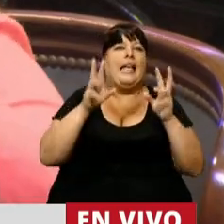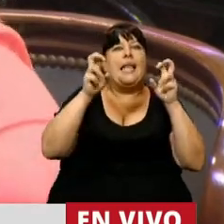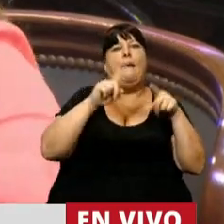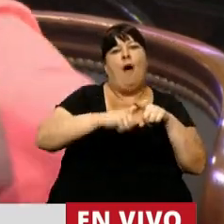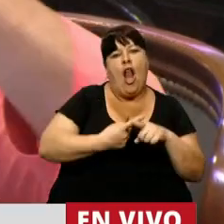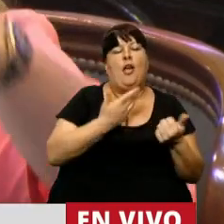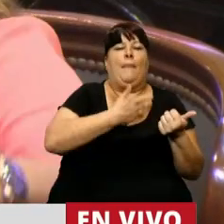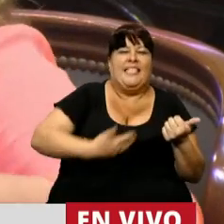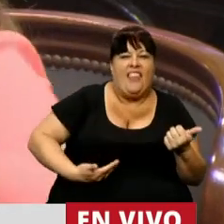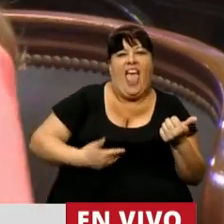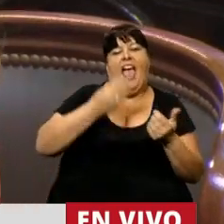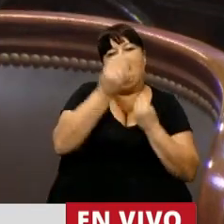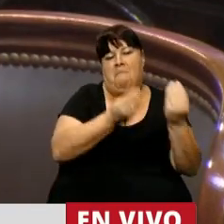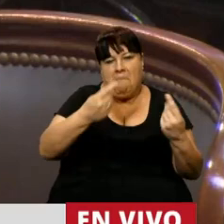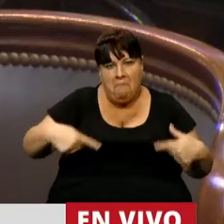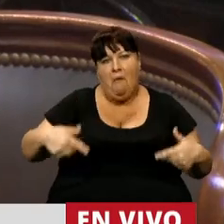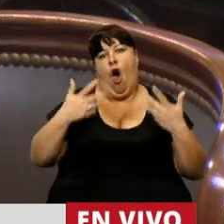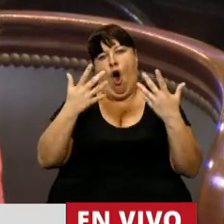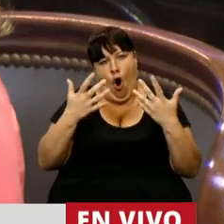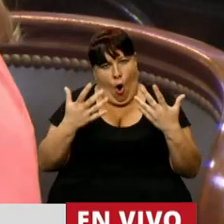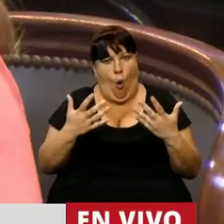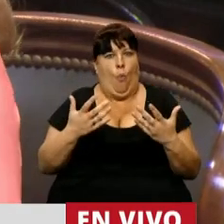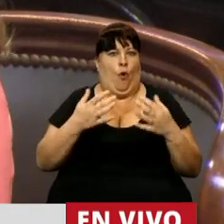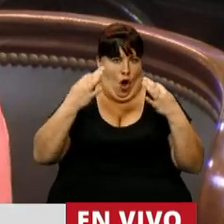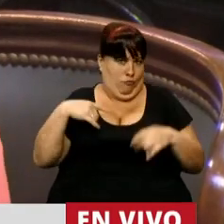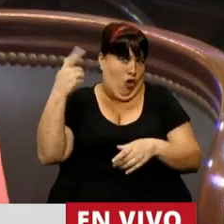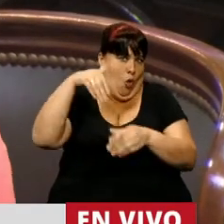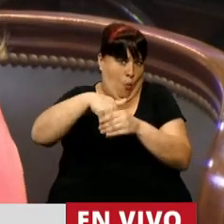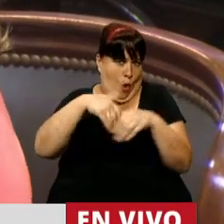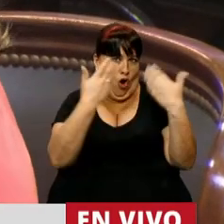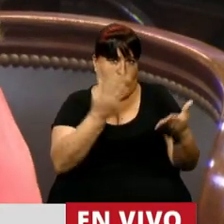política, que son los presidentes, los funcionarios, que obviamente, legítimamente,